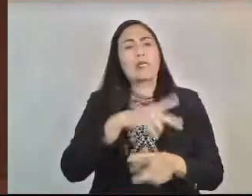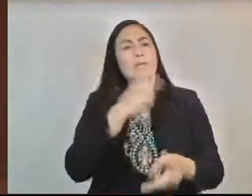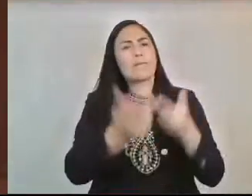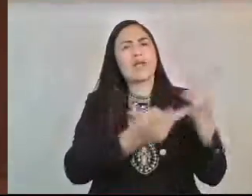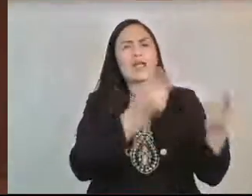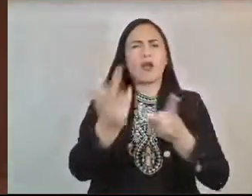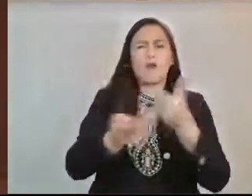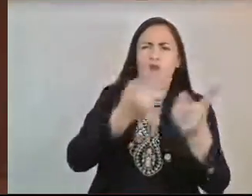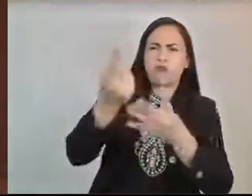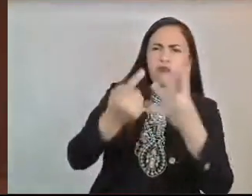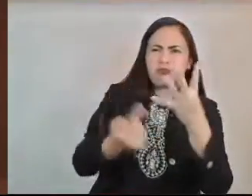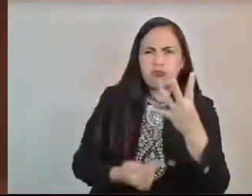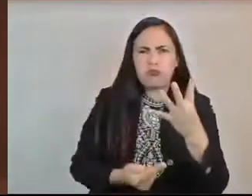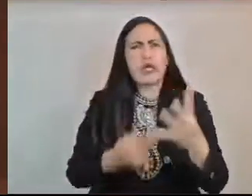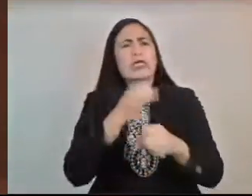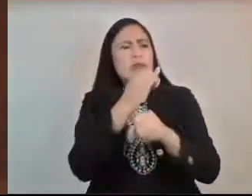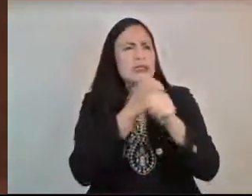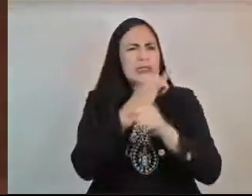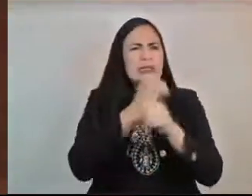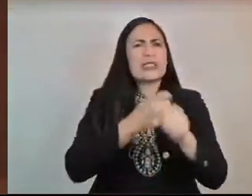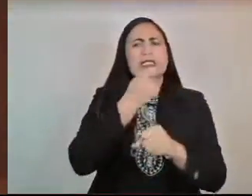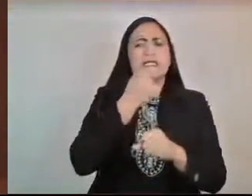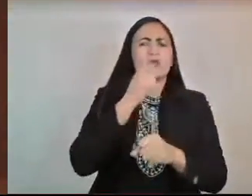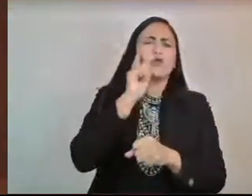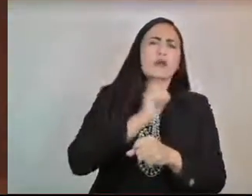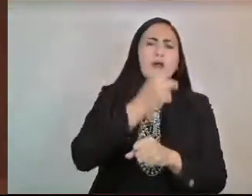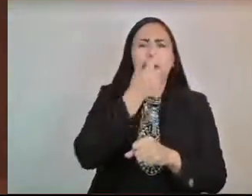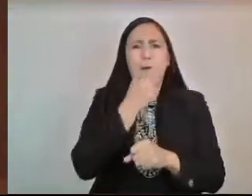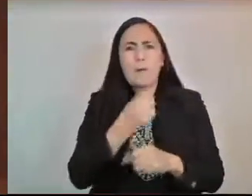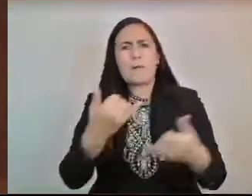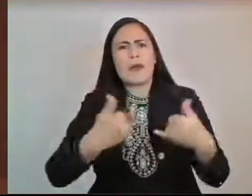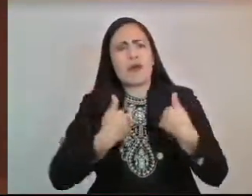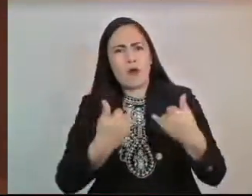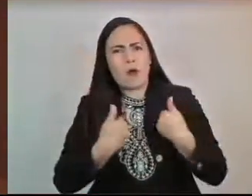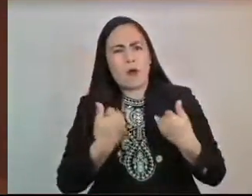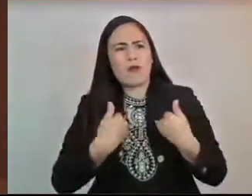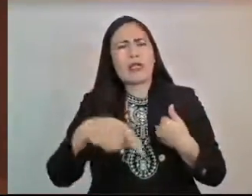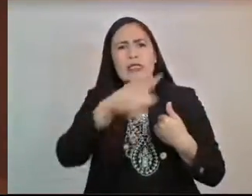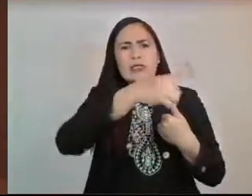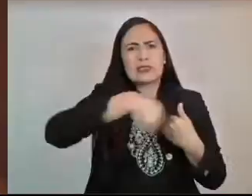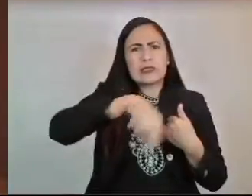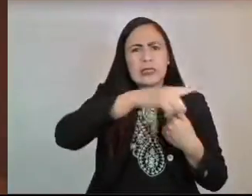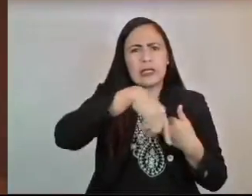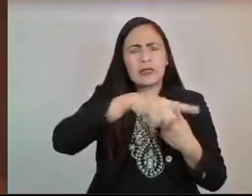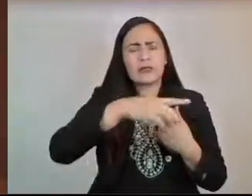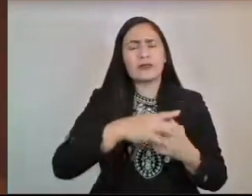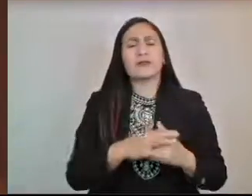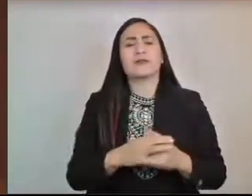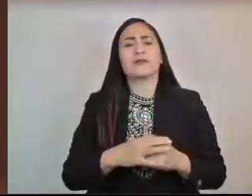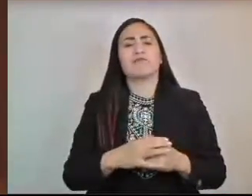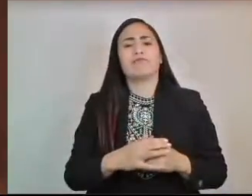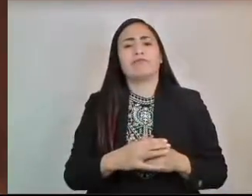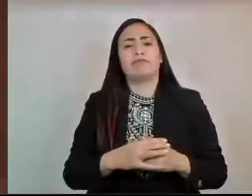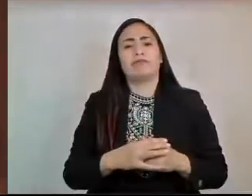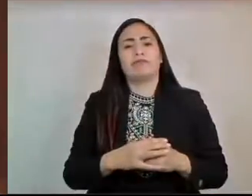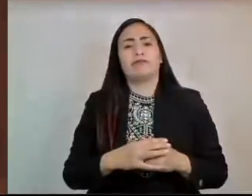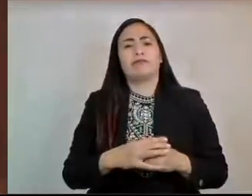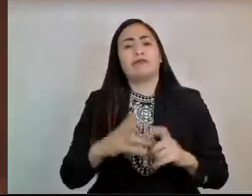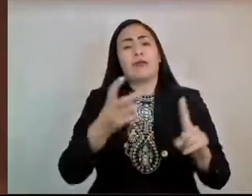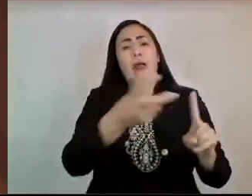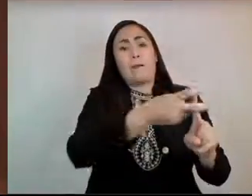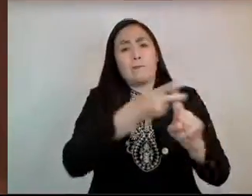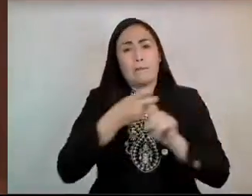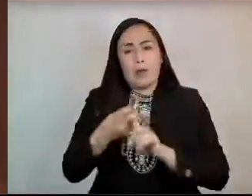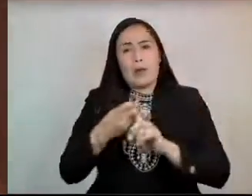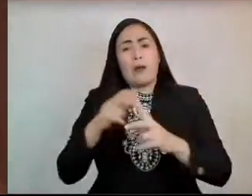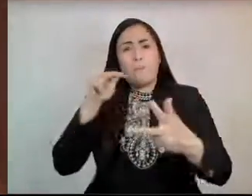niñas, niños, adolescentes y primera infancia, víctimas indirectas de desaparición, feminicidios